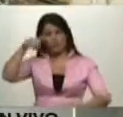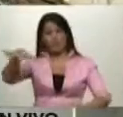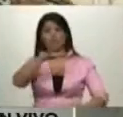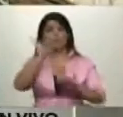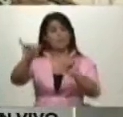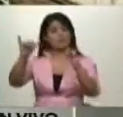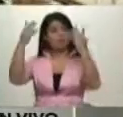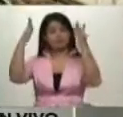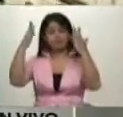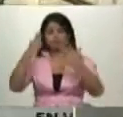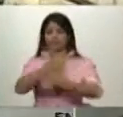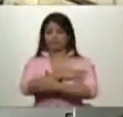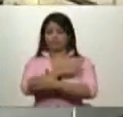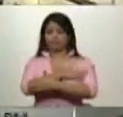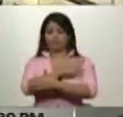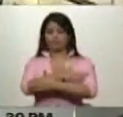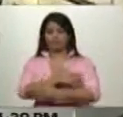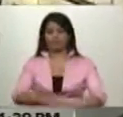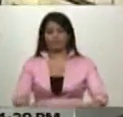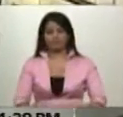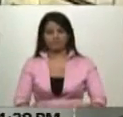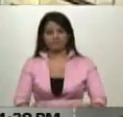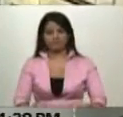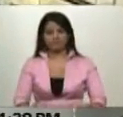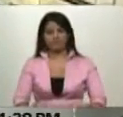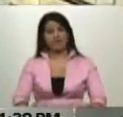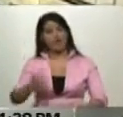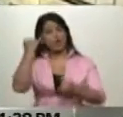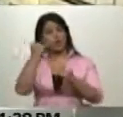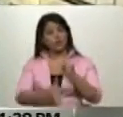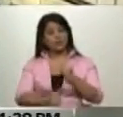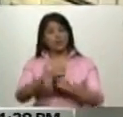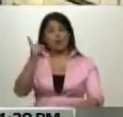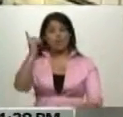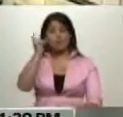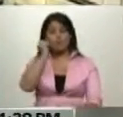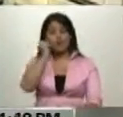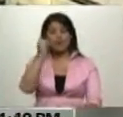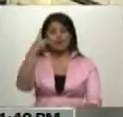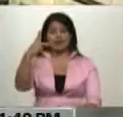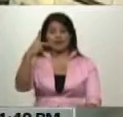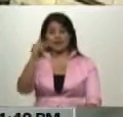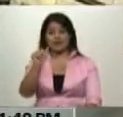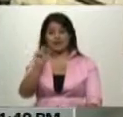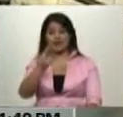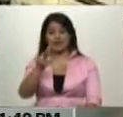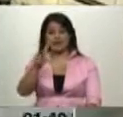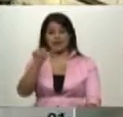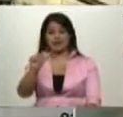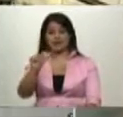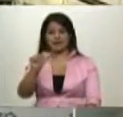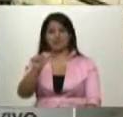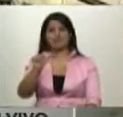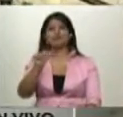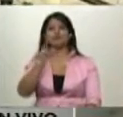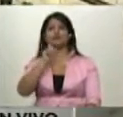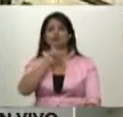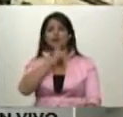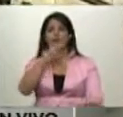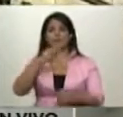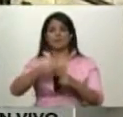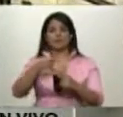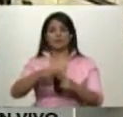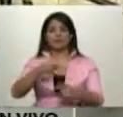victoria popular. Y para cerrar, quiero darle la palabra a Carla Van Halsen, Van Stralen, de